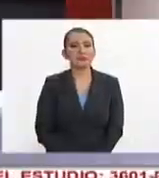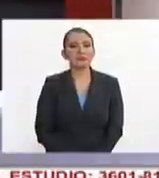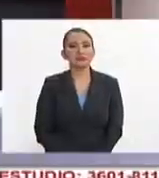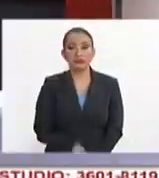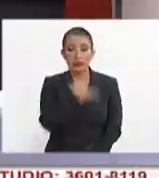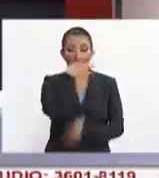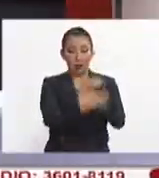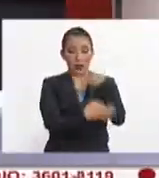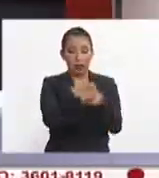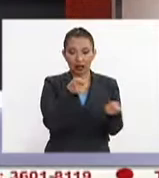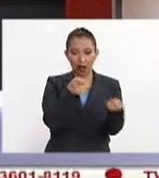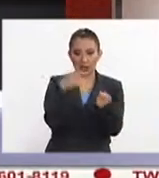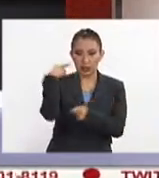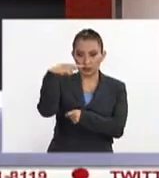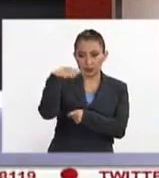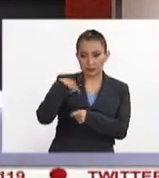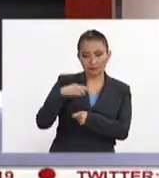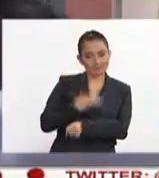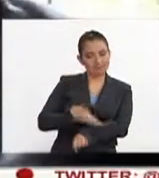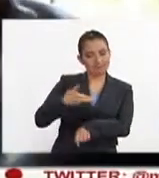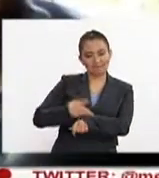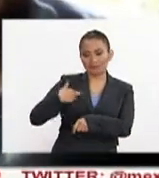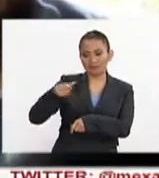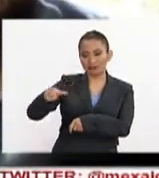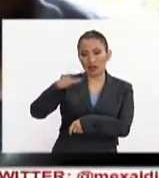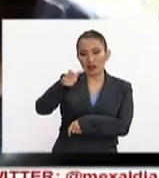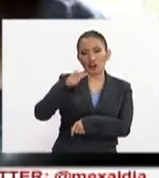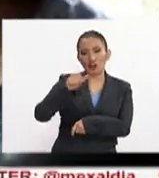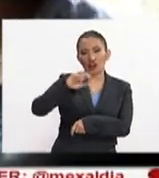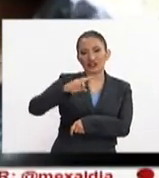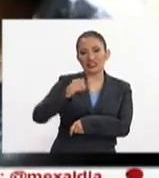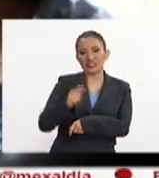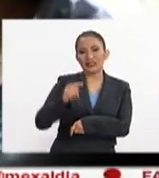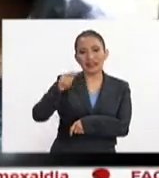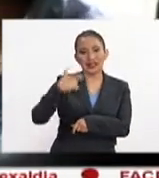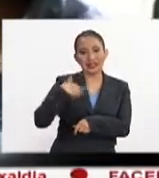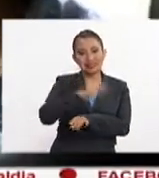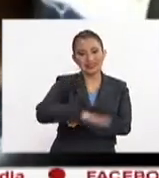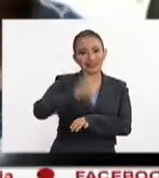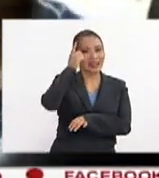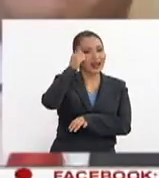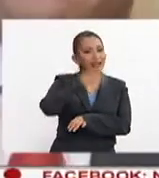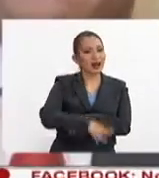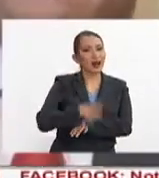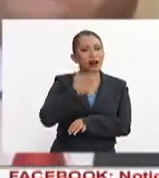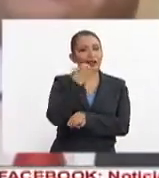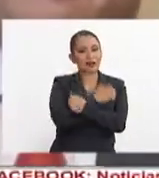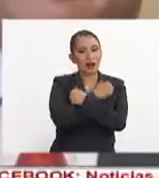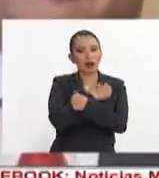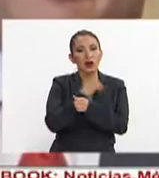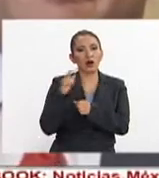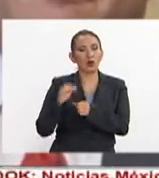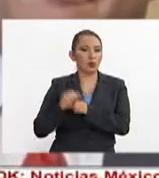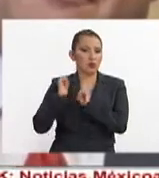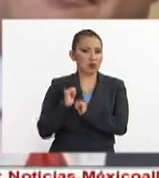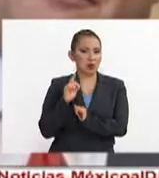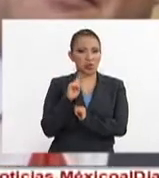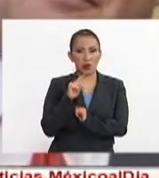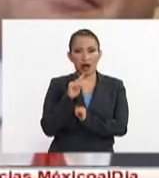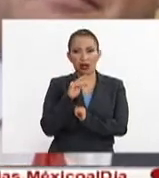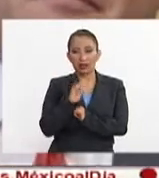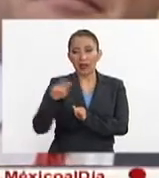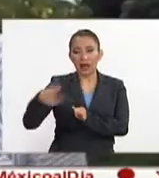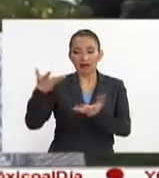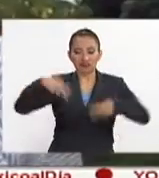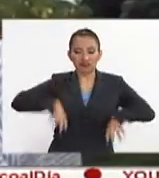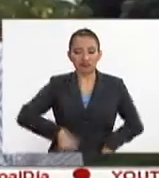Un juez de control en Veracruz vinculó a proceso a Xochitl Tres, quien fuera directora de espacios educativos durante la administración de Duarte. Es por el delito